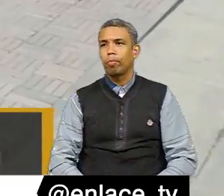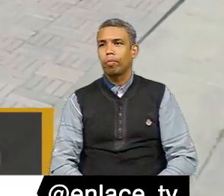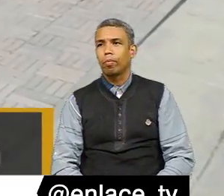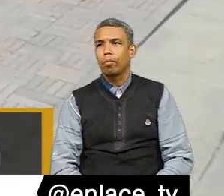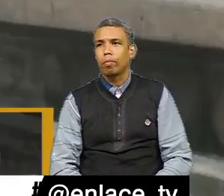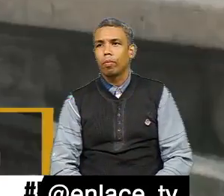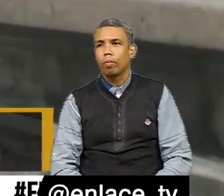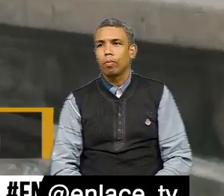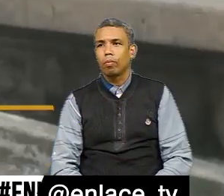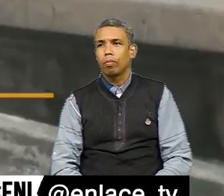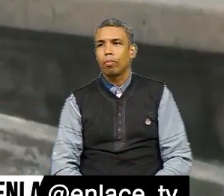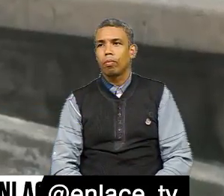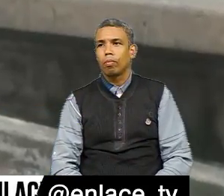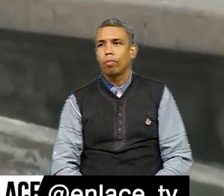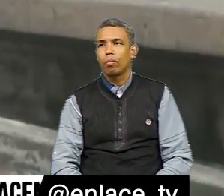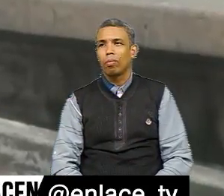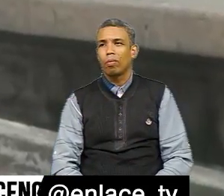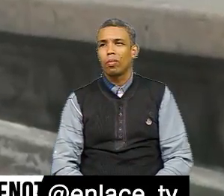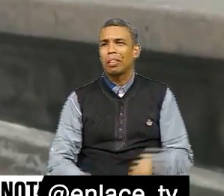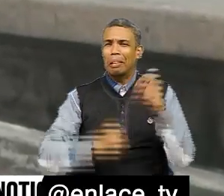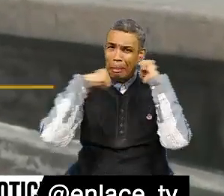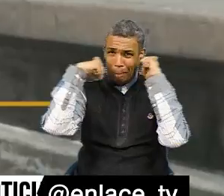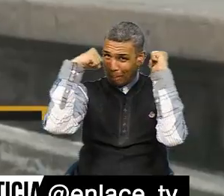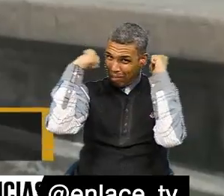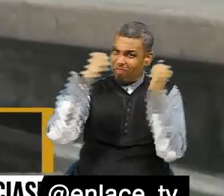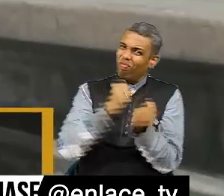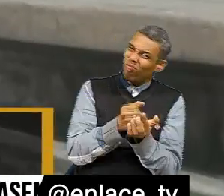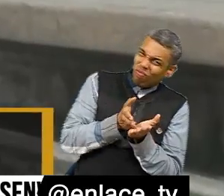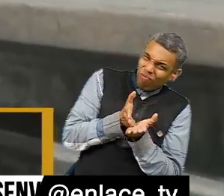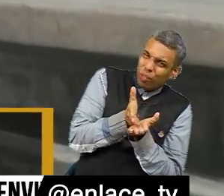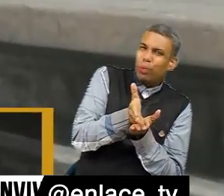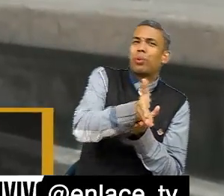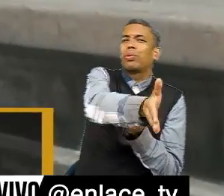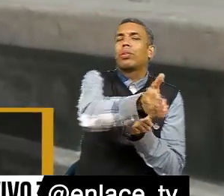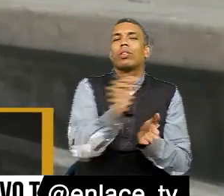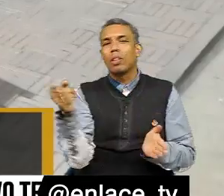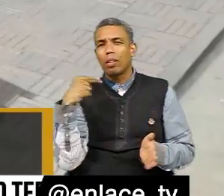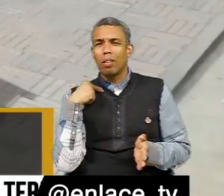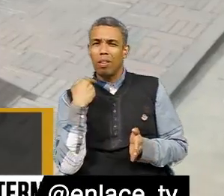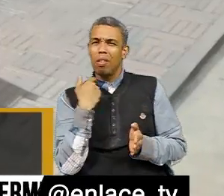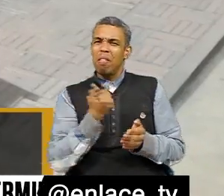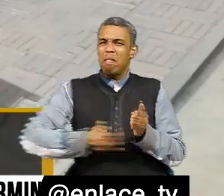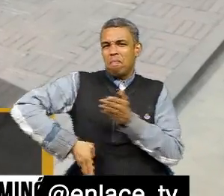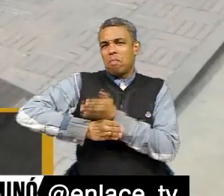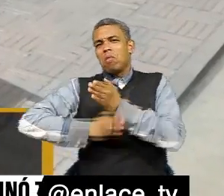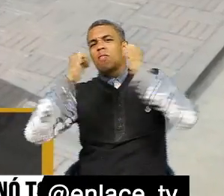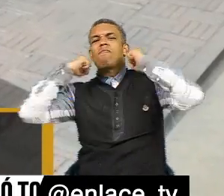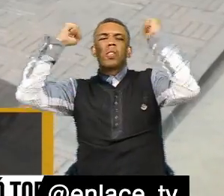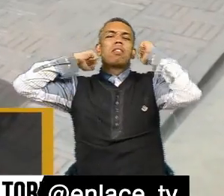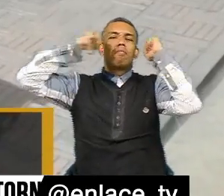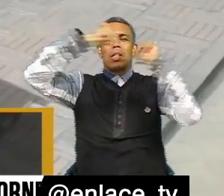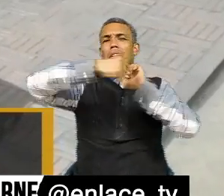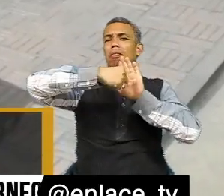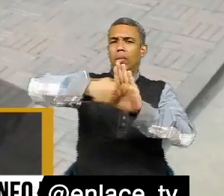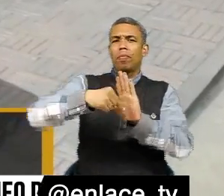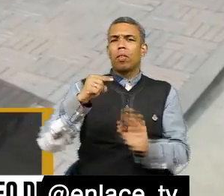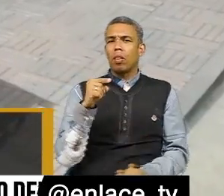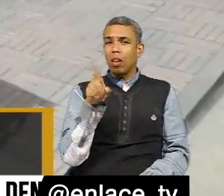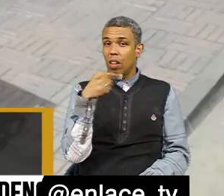Ardila Torres, continúa su protesta frente al Palacio de Justicia de Bogotá, reclamando por la libertad de su padre, preso por un crimen que, de acuerdo con ella, no